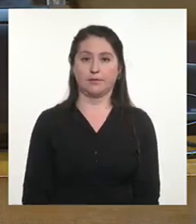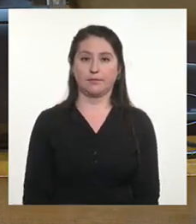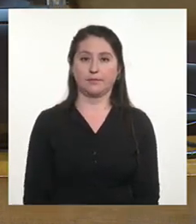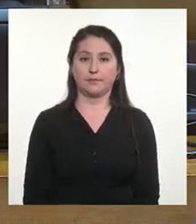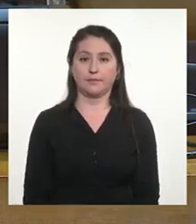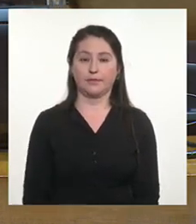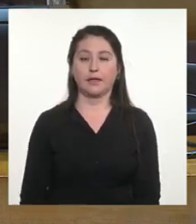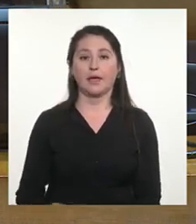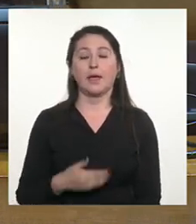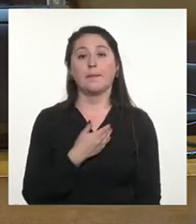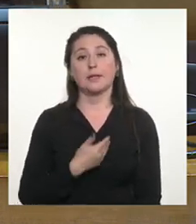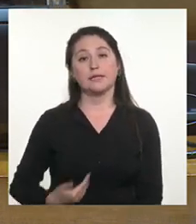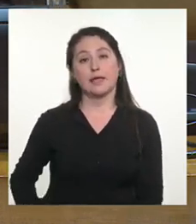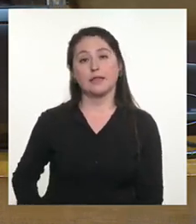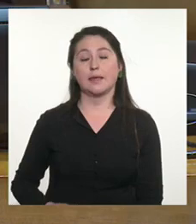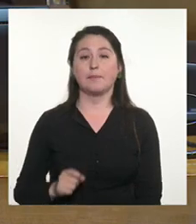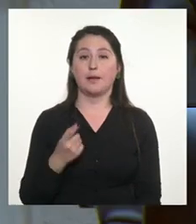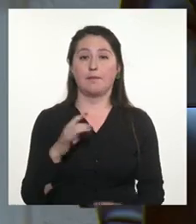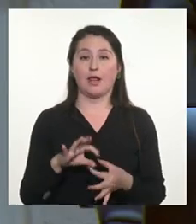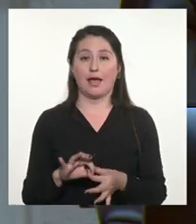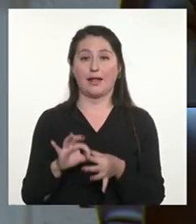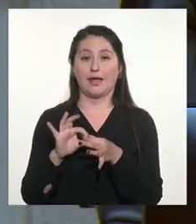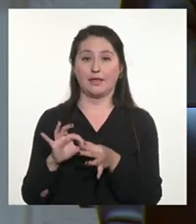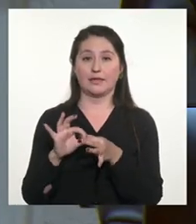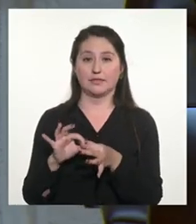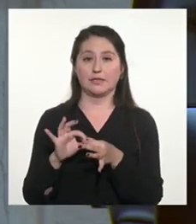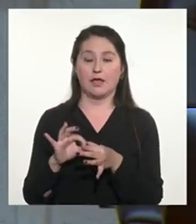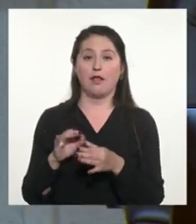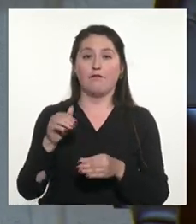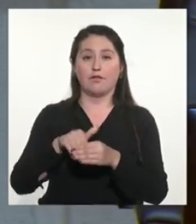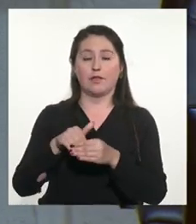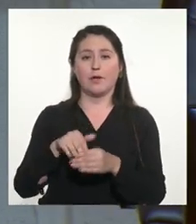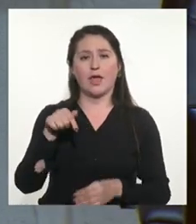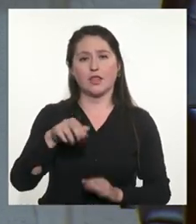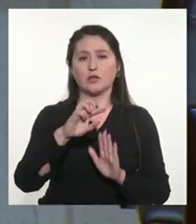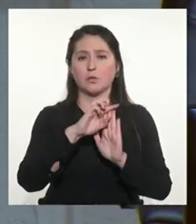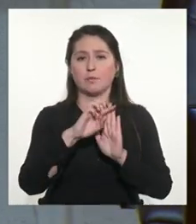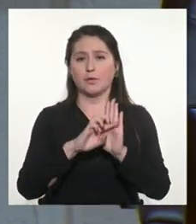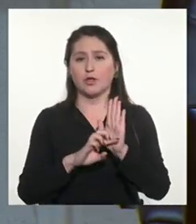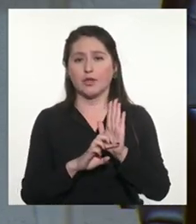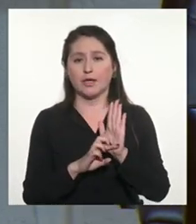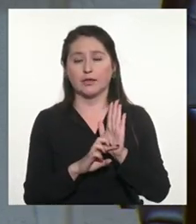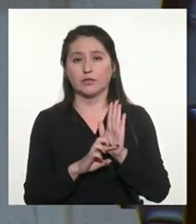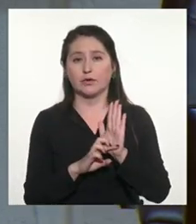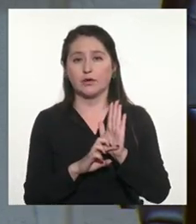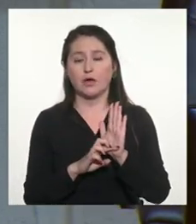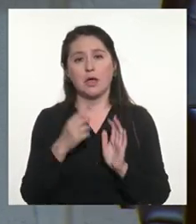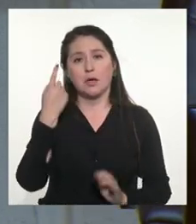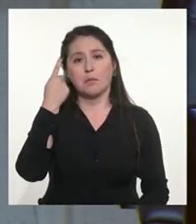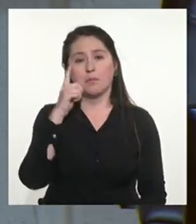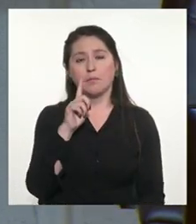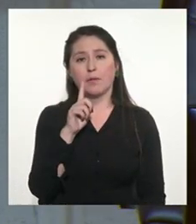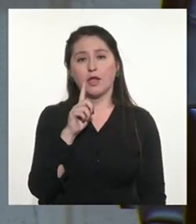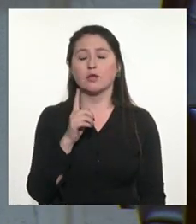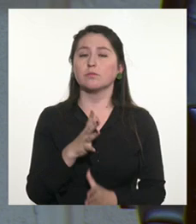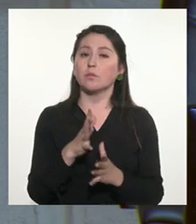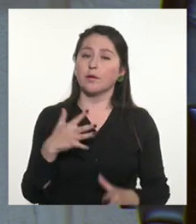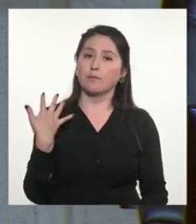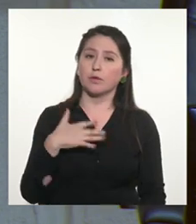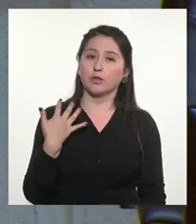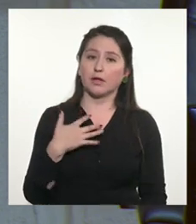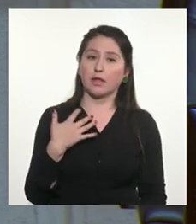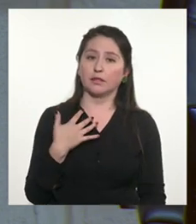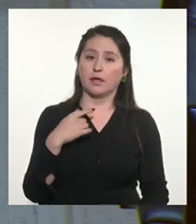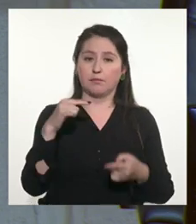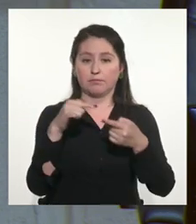presidente lo primero agradecer la votación mire este es un proyecto de proyecto simple pero un proyecto que yo creo que es importante por varios